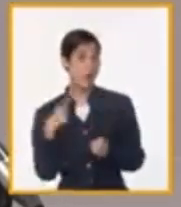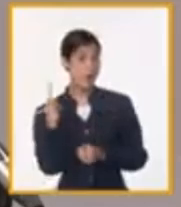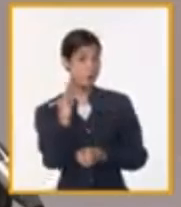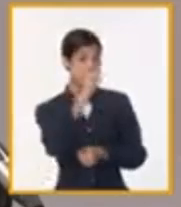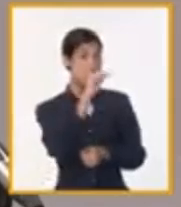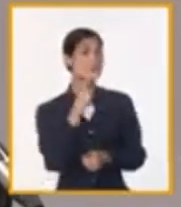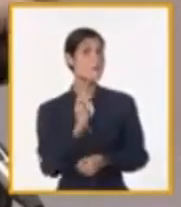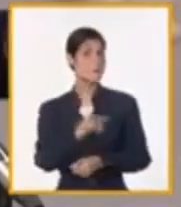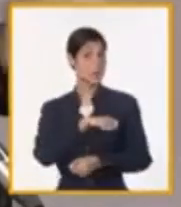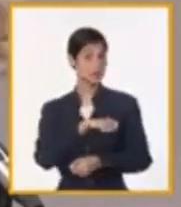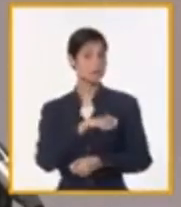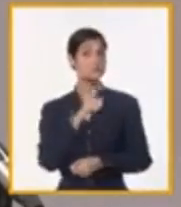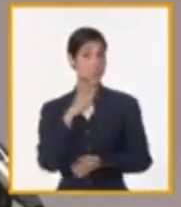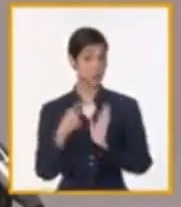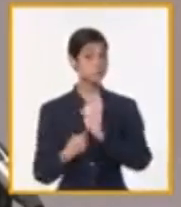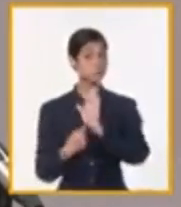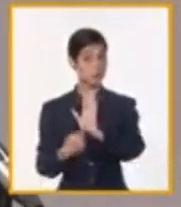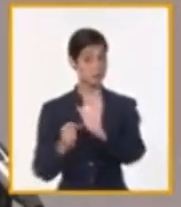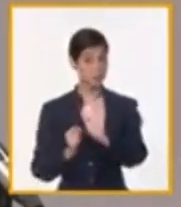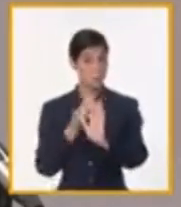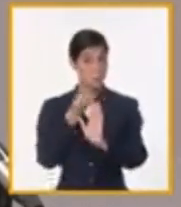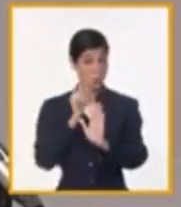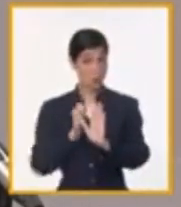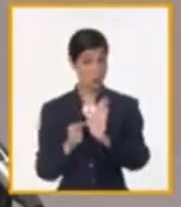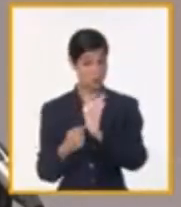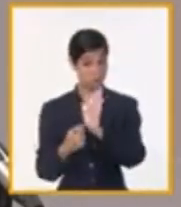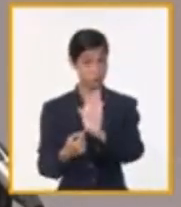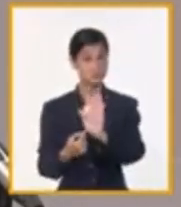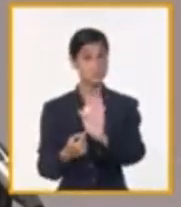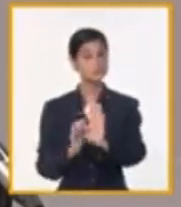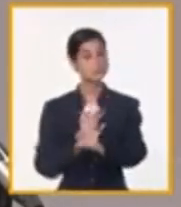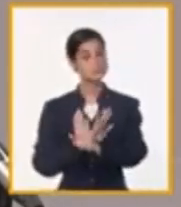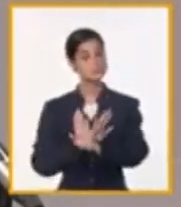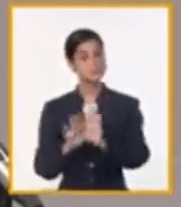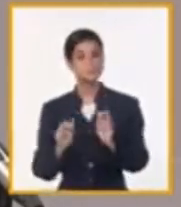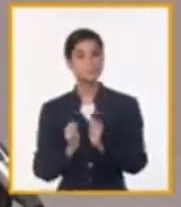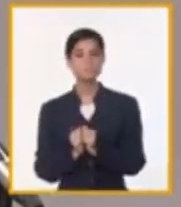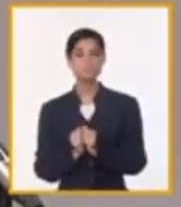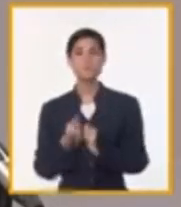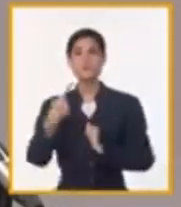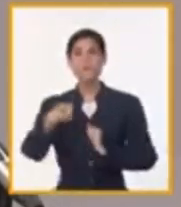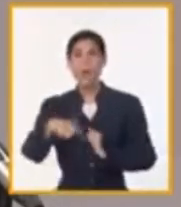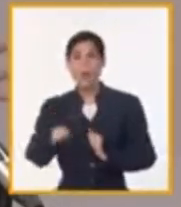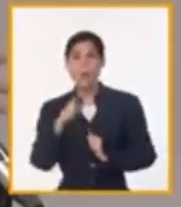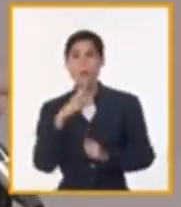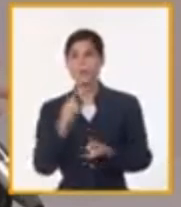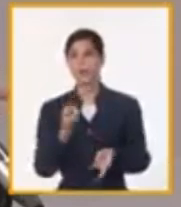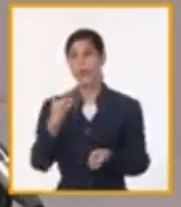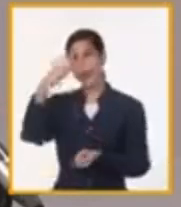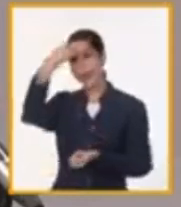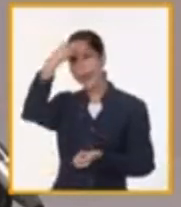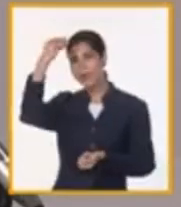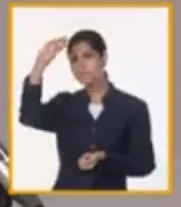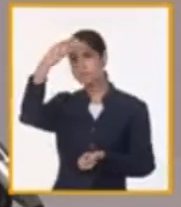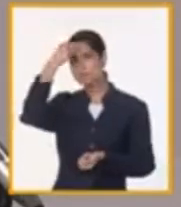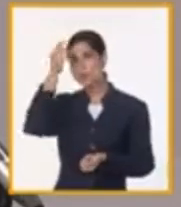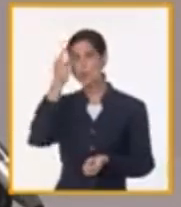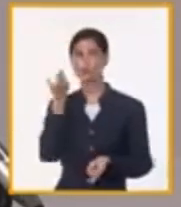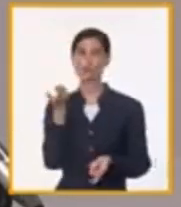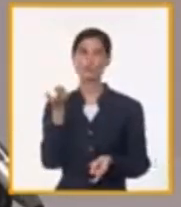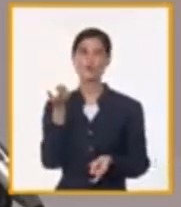pienso que respondiendo a tu pregunta ya directamente pienso que lo que está sucediendo con mundo González No es otra cosa que